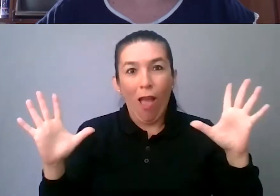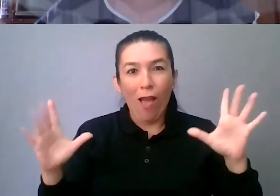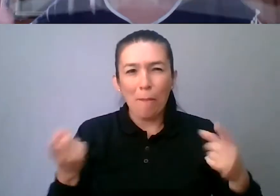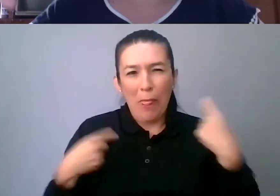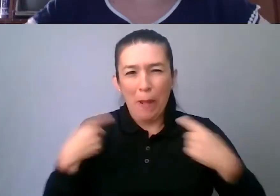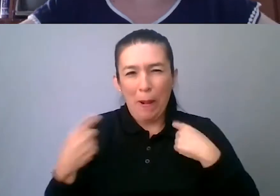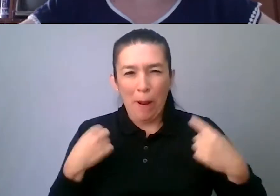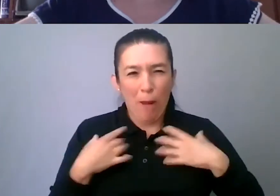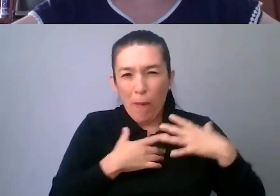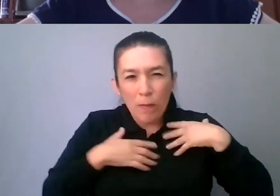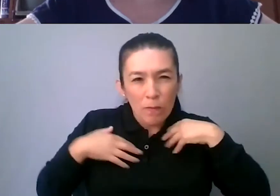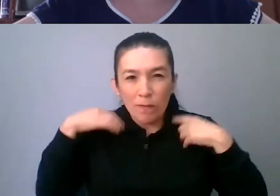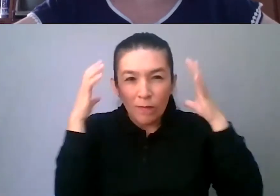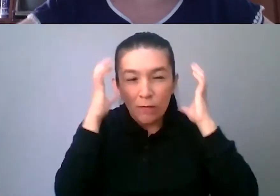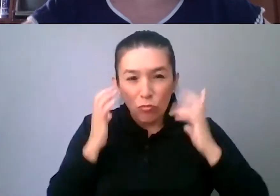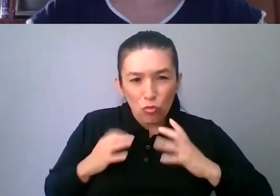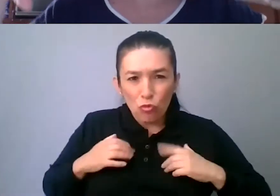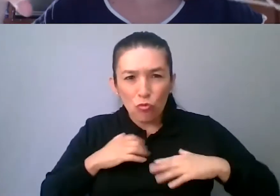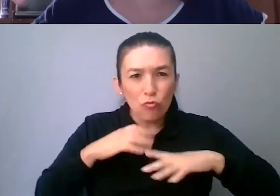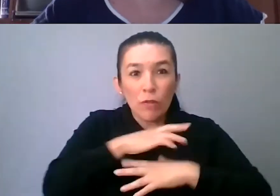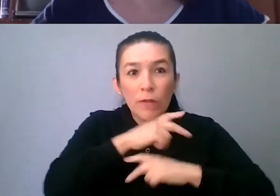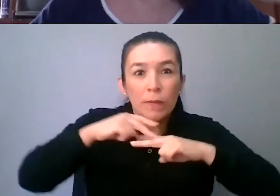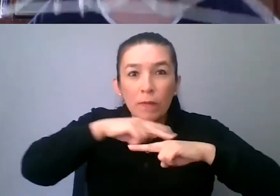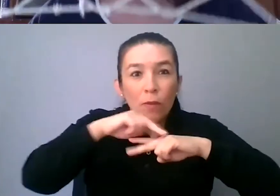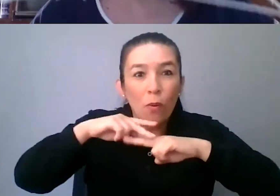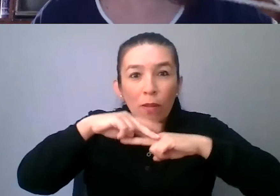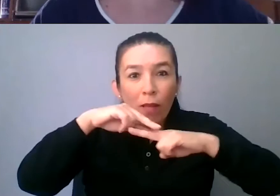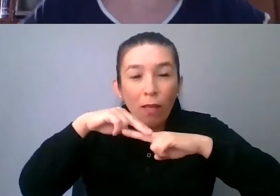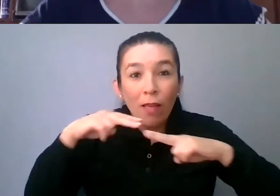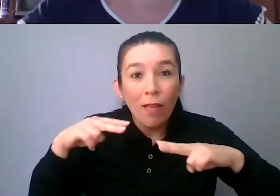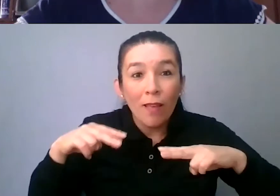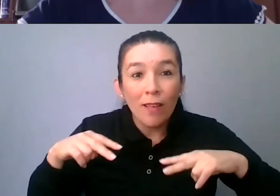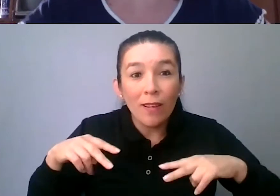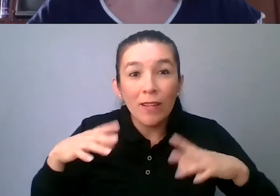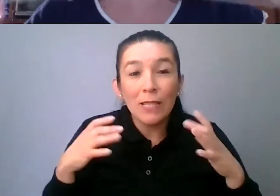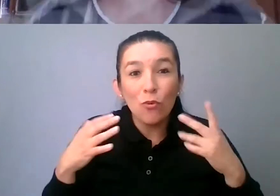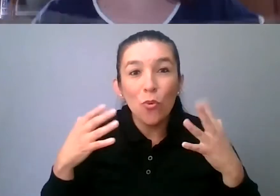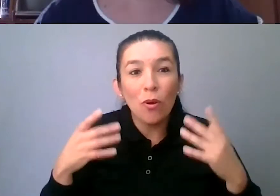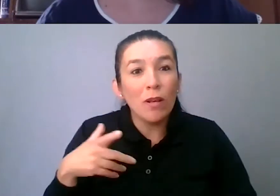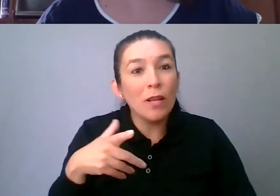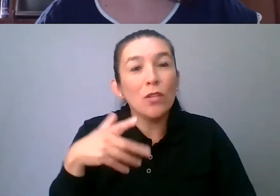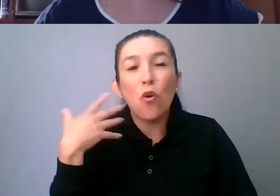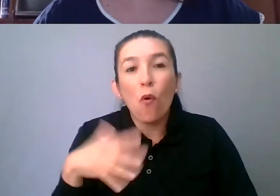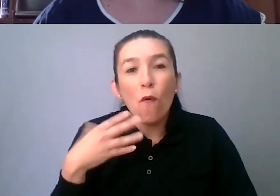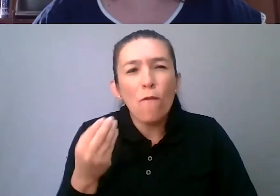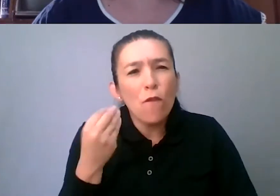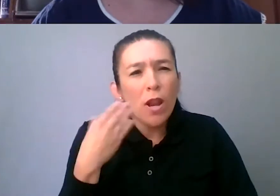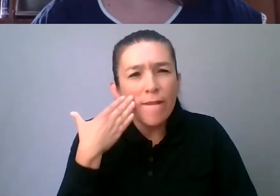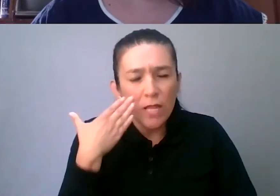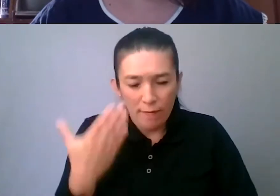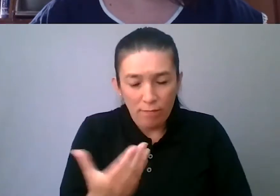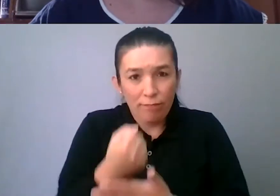de sustancias y de hormonas que son, gracias, la Caro, que son muy beneficiosas para el